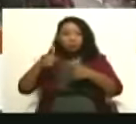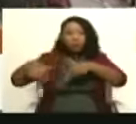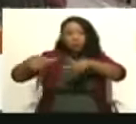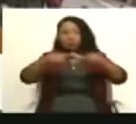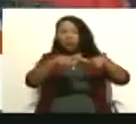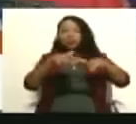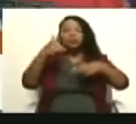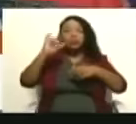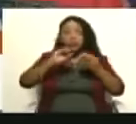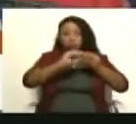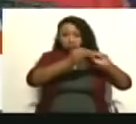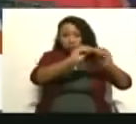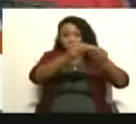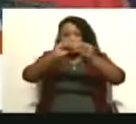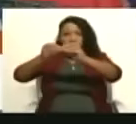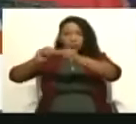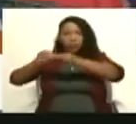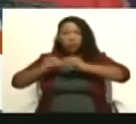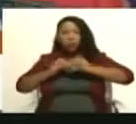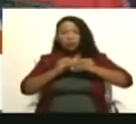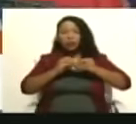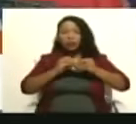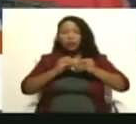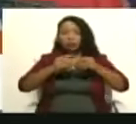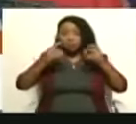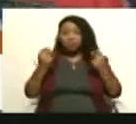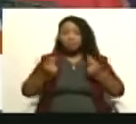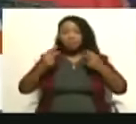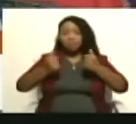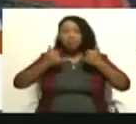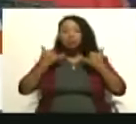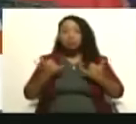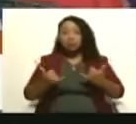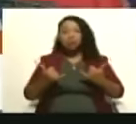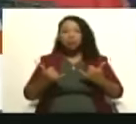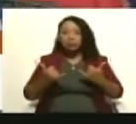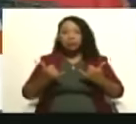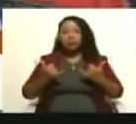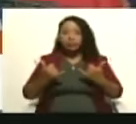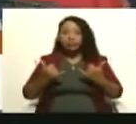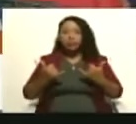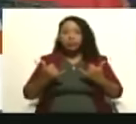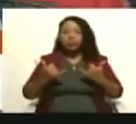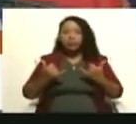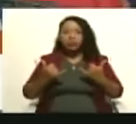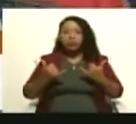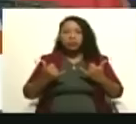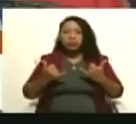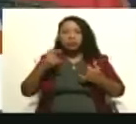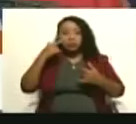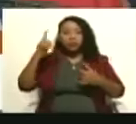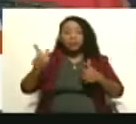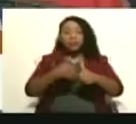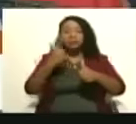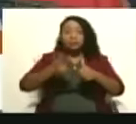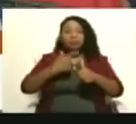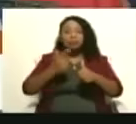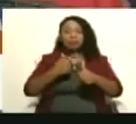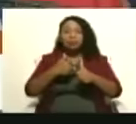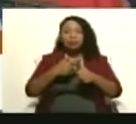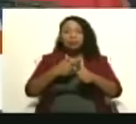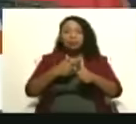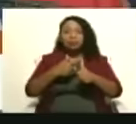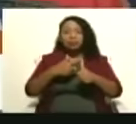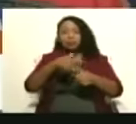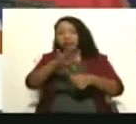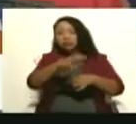estarán conformadas por unidades mixtas de reacción inmediata, ocupando perímetros, avenidas principales y sectores críticos